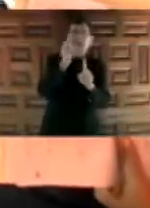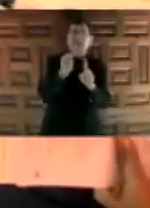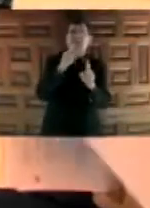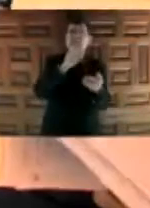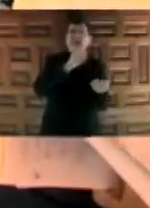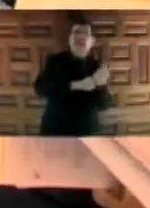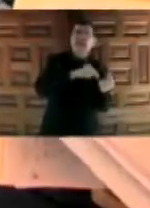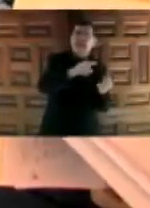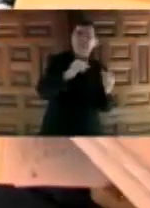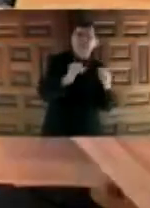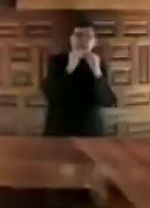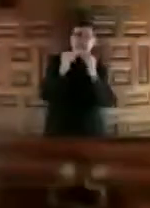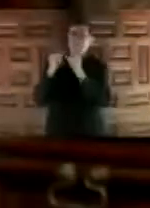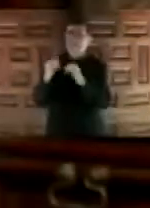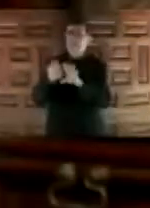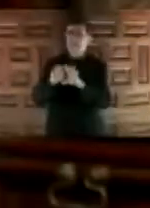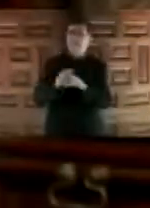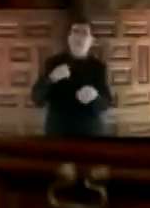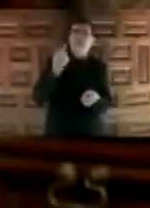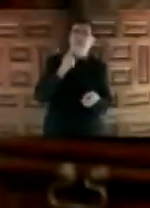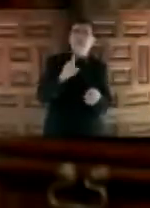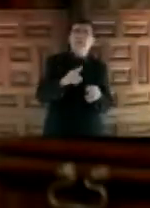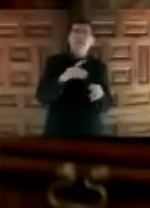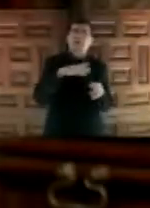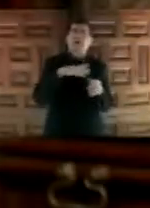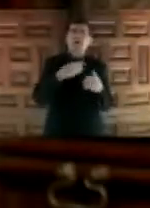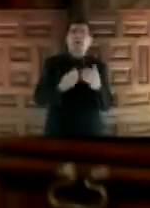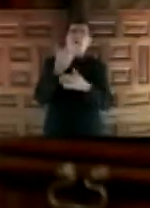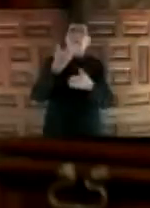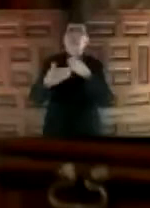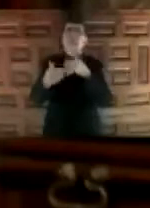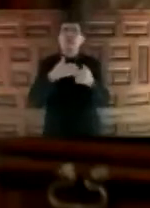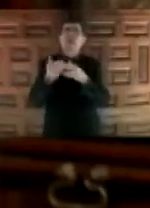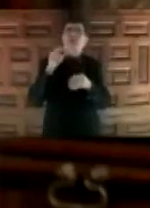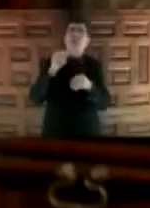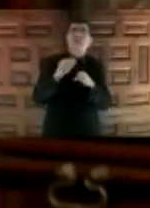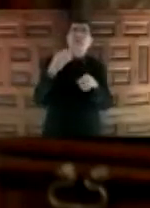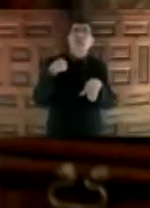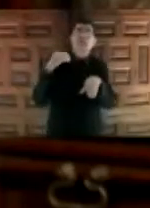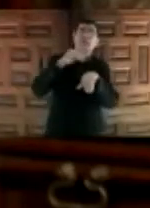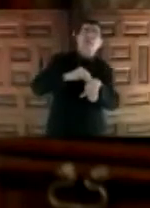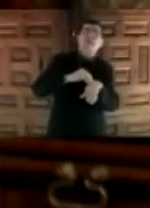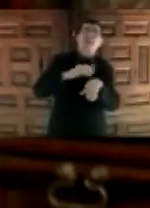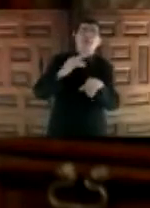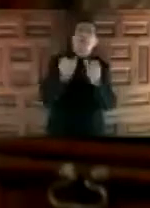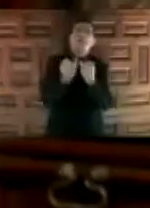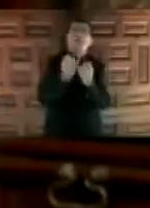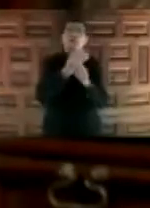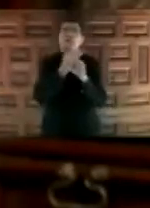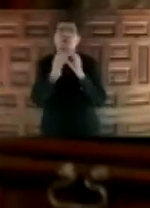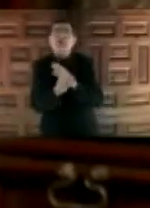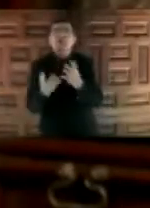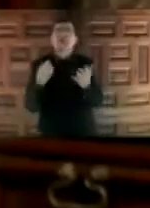propios actores de las instituciones. No es una gobernanza en un sentido más moderno que implica la incorporación de